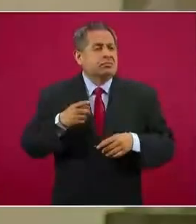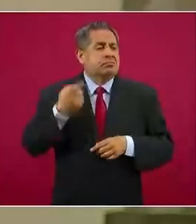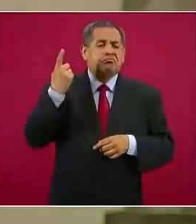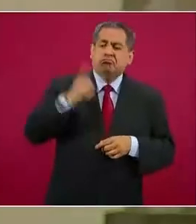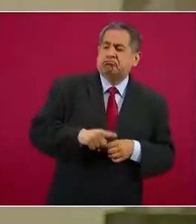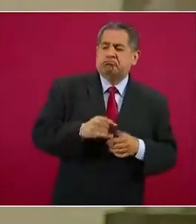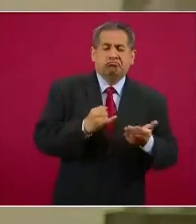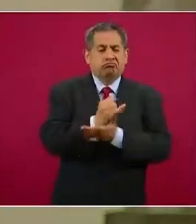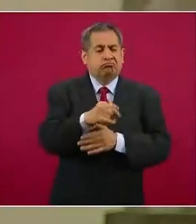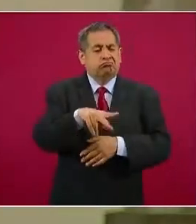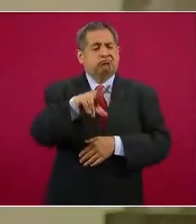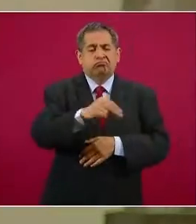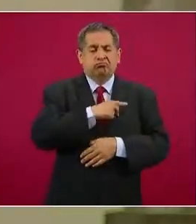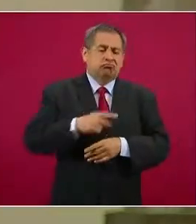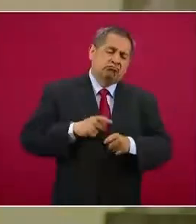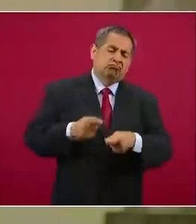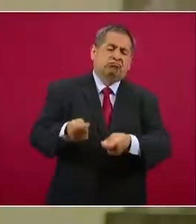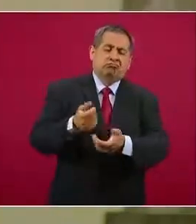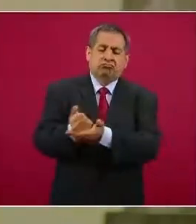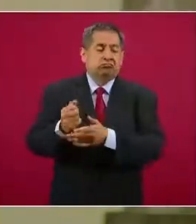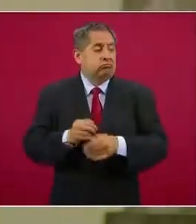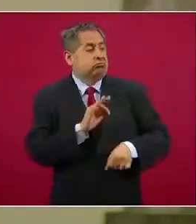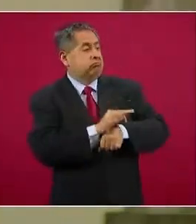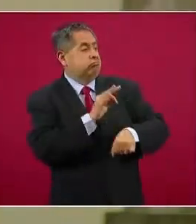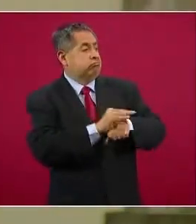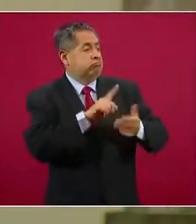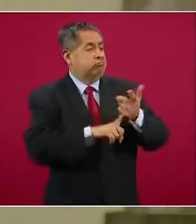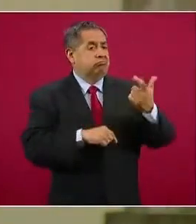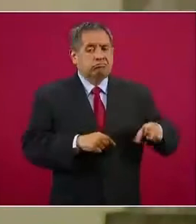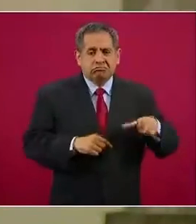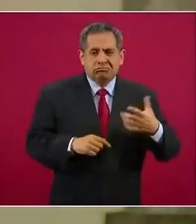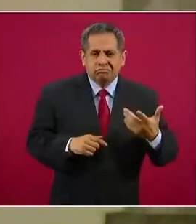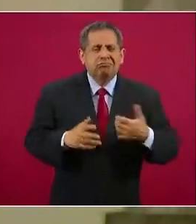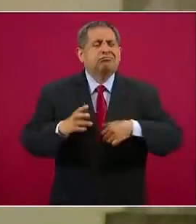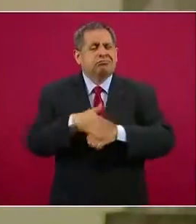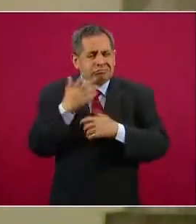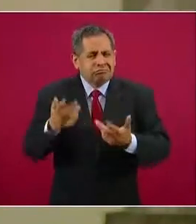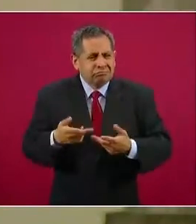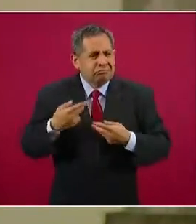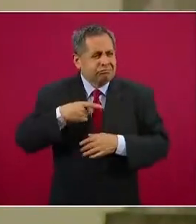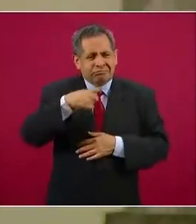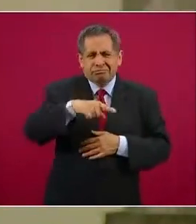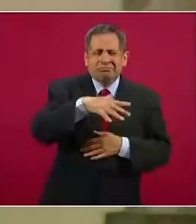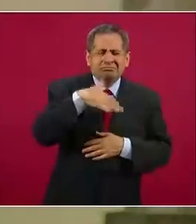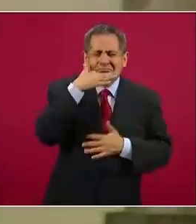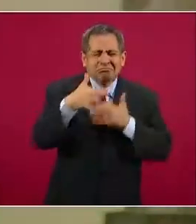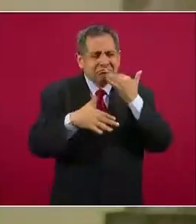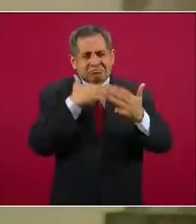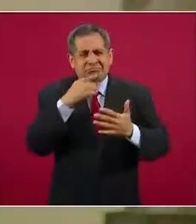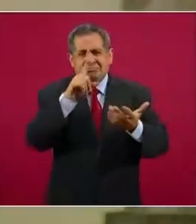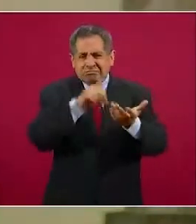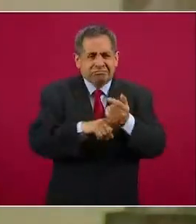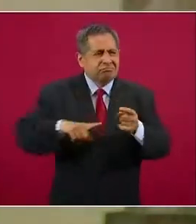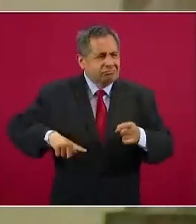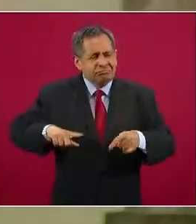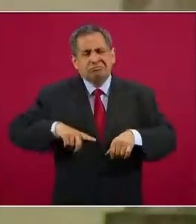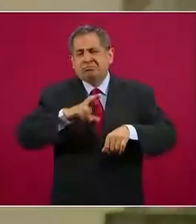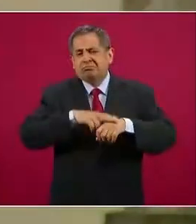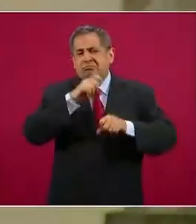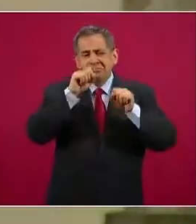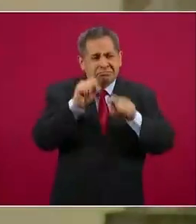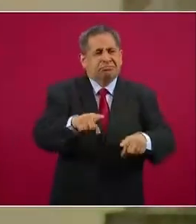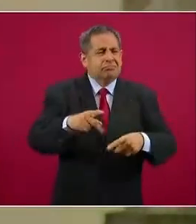quién no dio el apoyo y por qué se presta tanta gente y por qué tanta corrupción en el gobierno y por qué tanta corrupción para